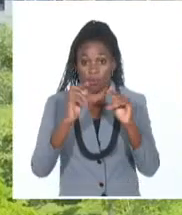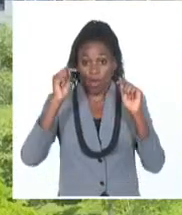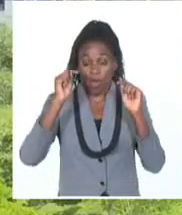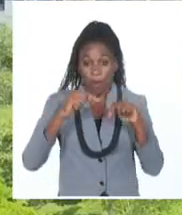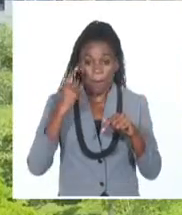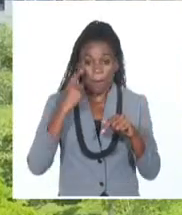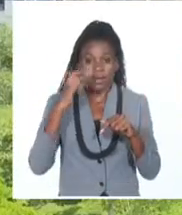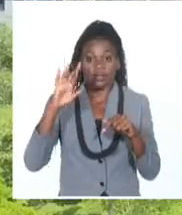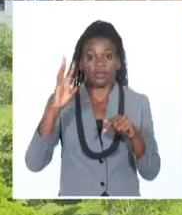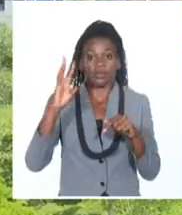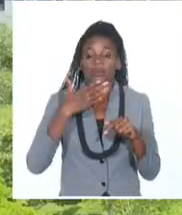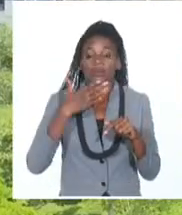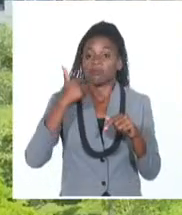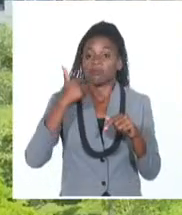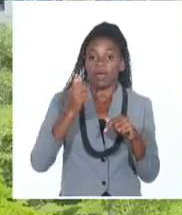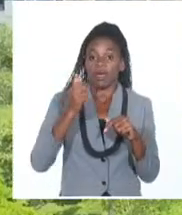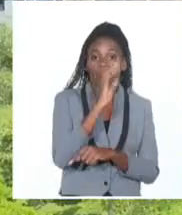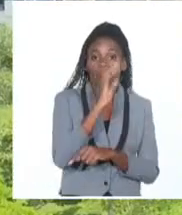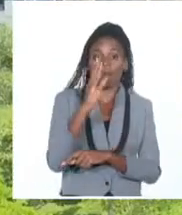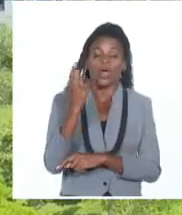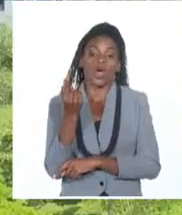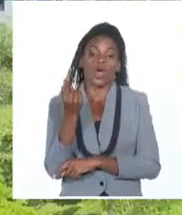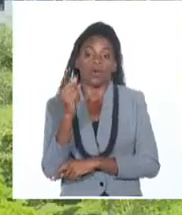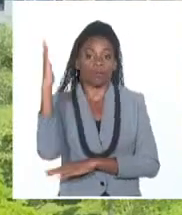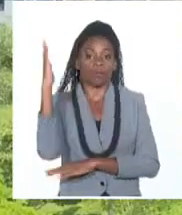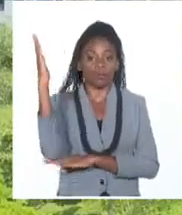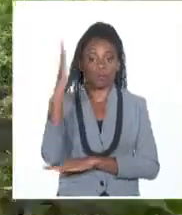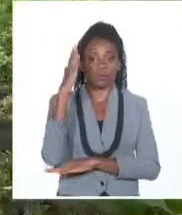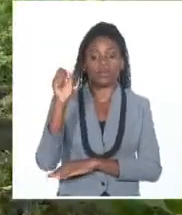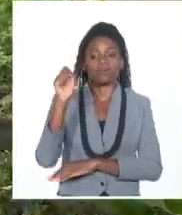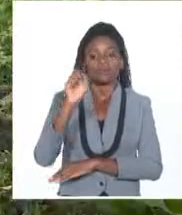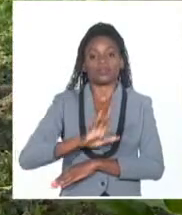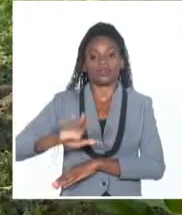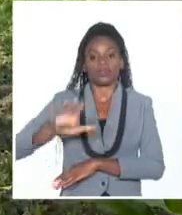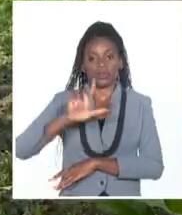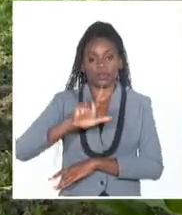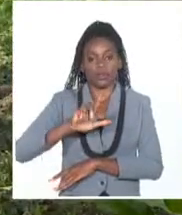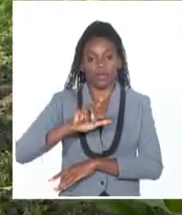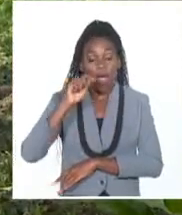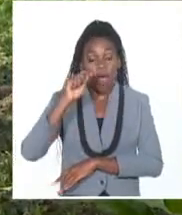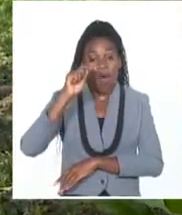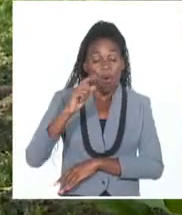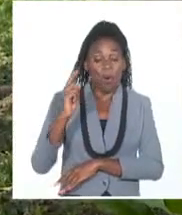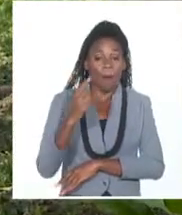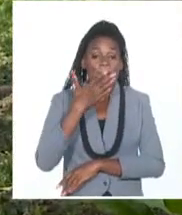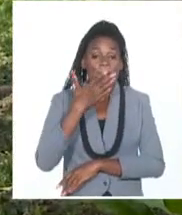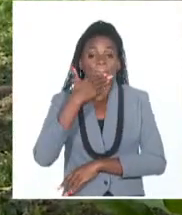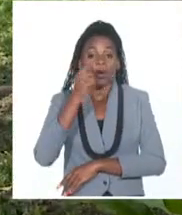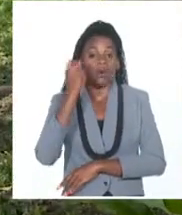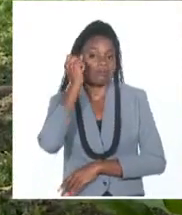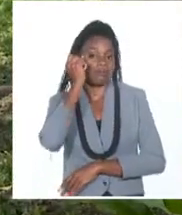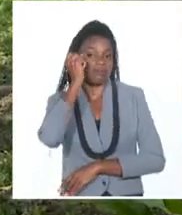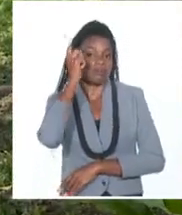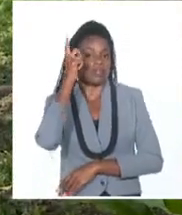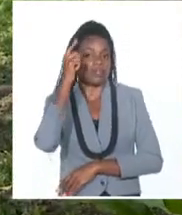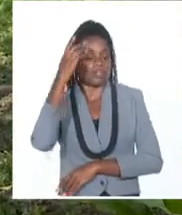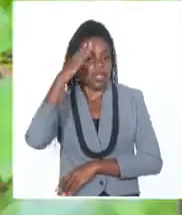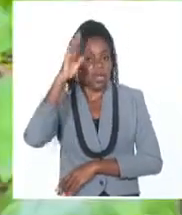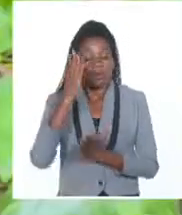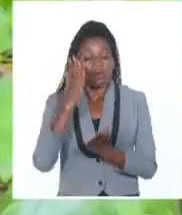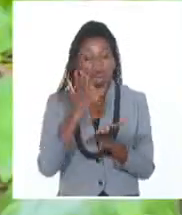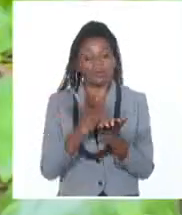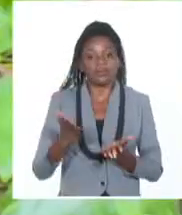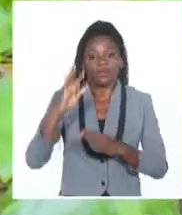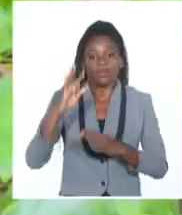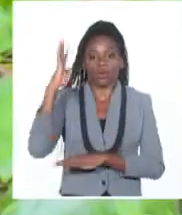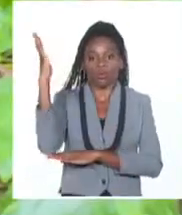resultados favorables en el orden económico, medioambiental y social. Es hoy una de las mejores experiencias en Cuba de desarrollo rural